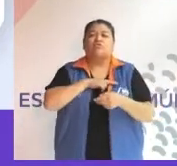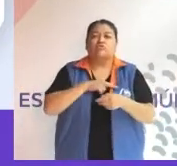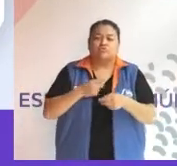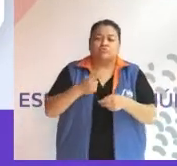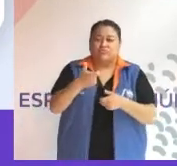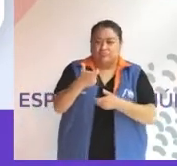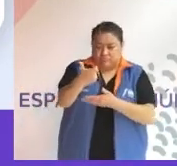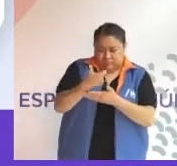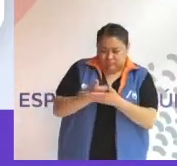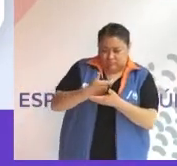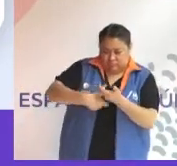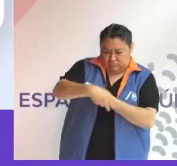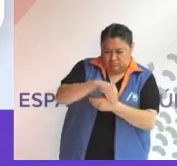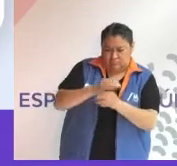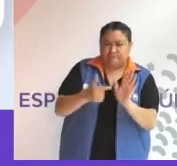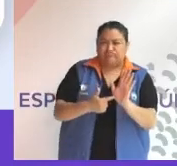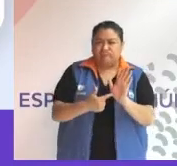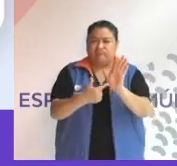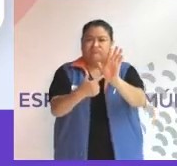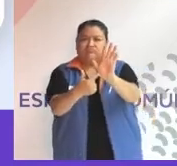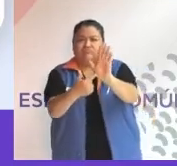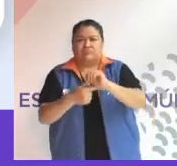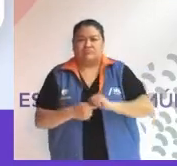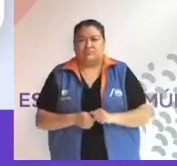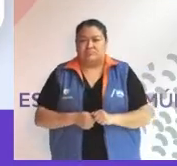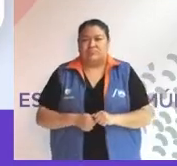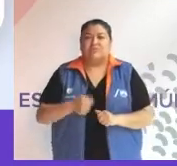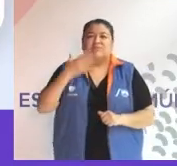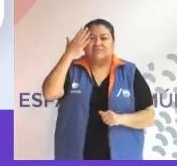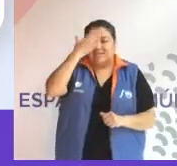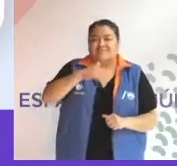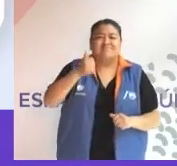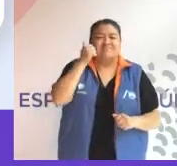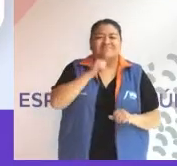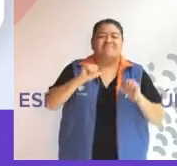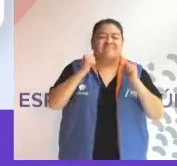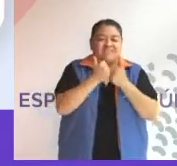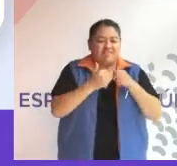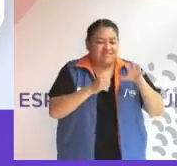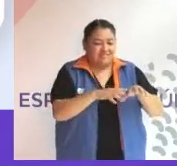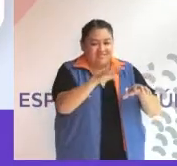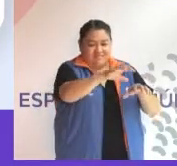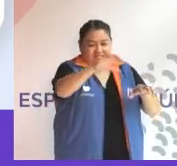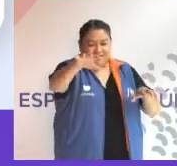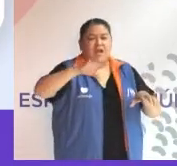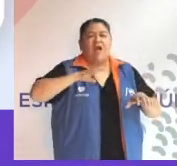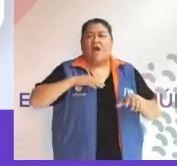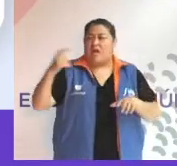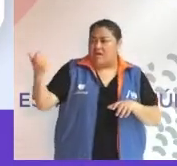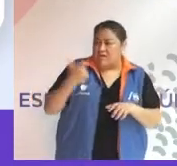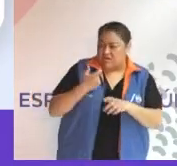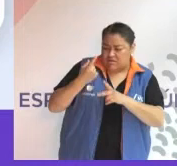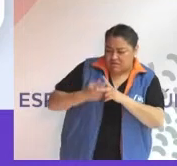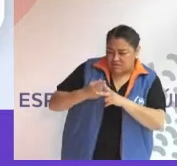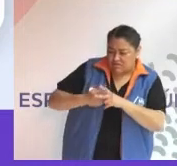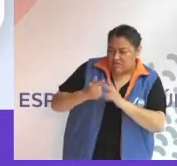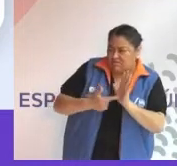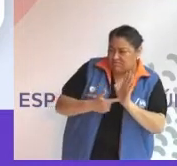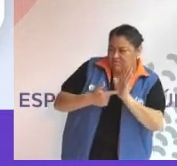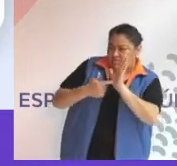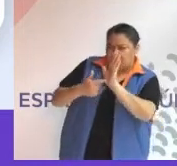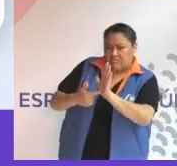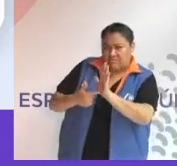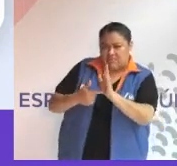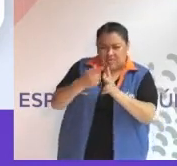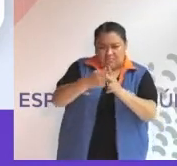que efectivamente muchas de las organizaciones están fiscalizadas, hacen reportes, pero es poca gente la que